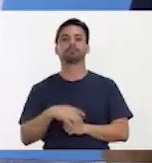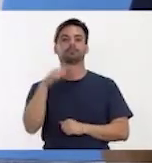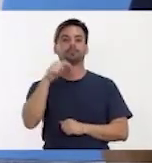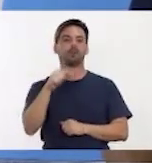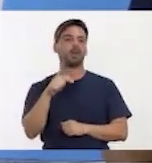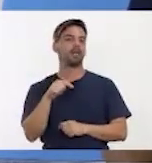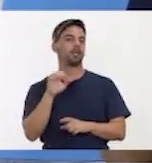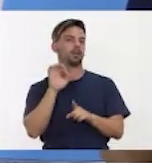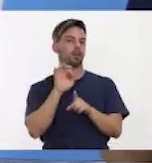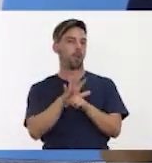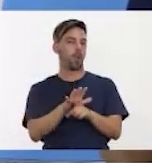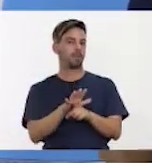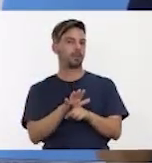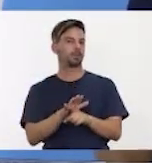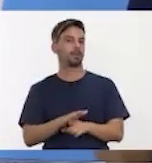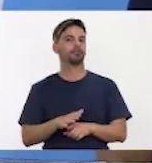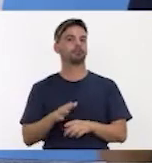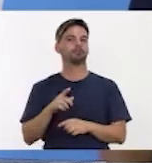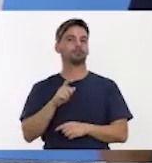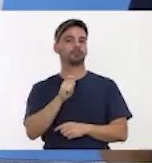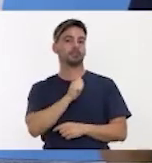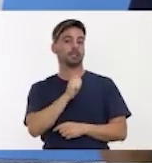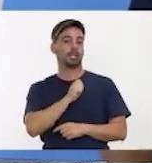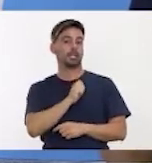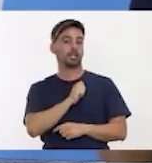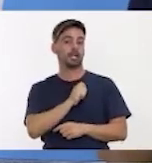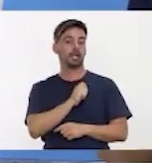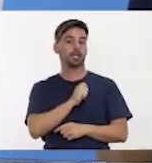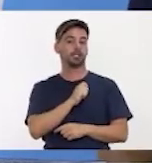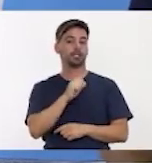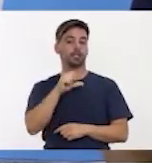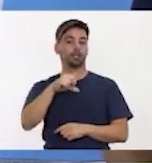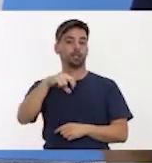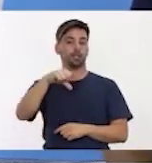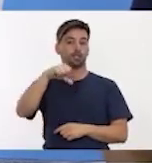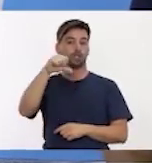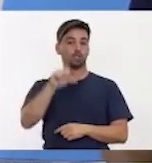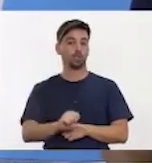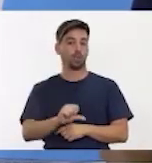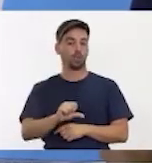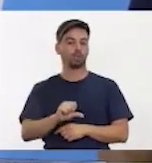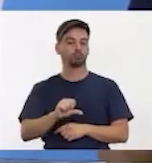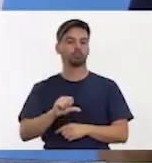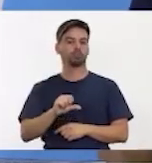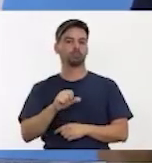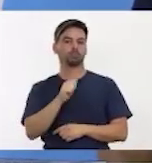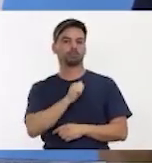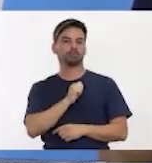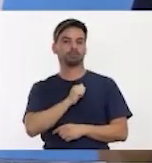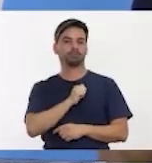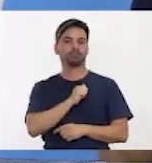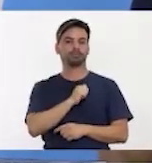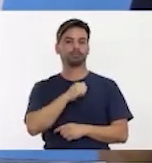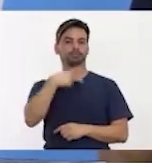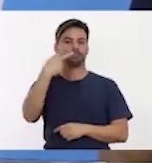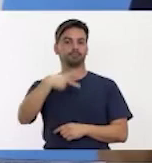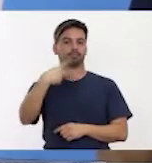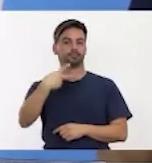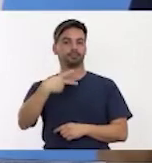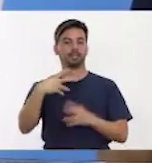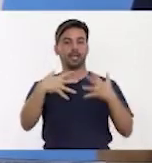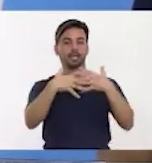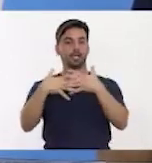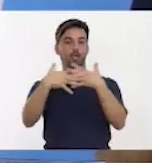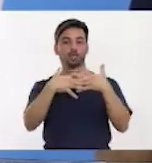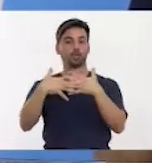desembocar en un intento de secesión de los estados del sur lo cual provocaría la división de los